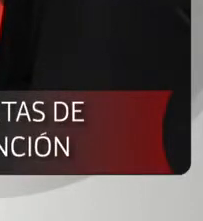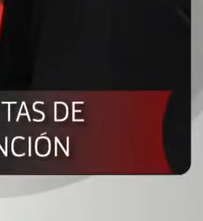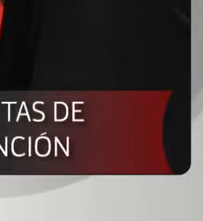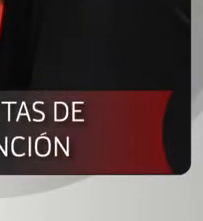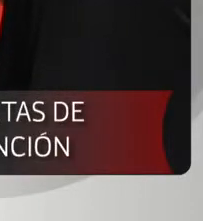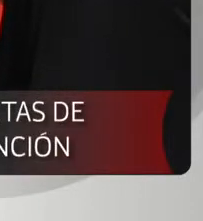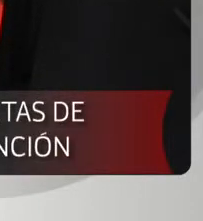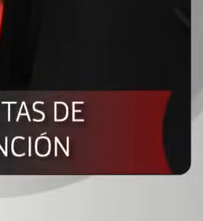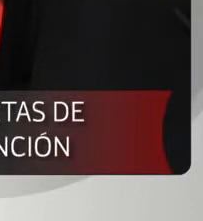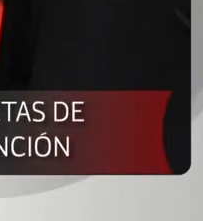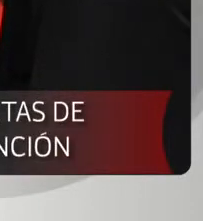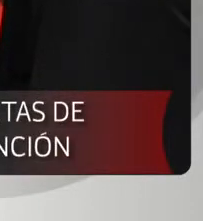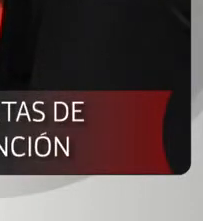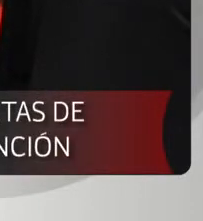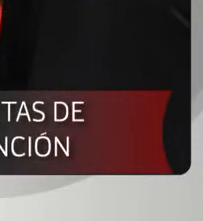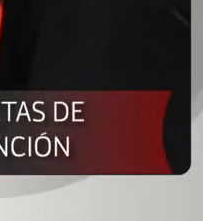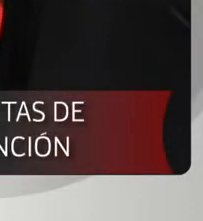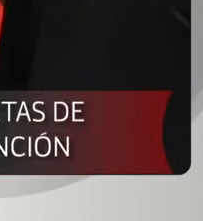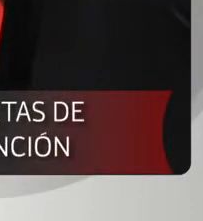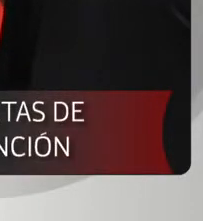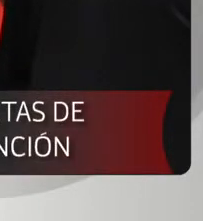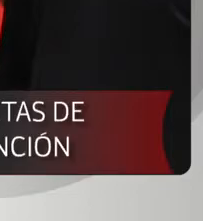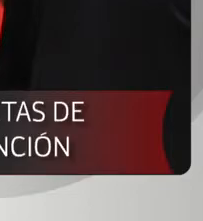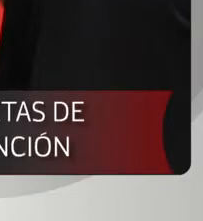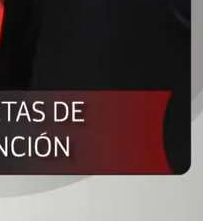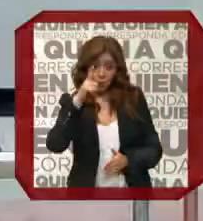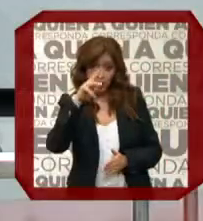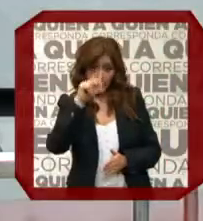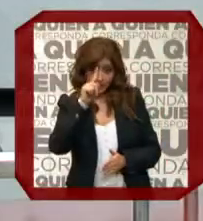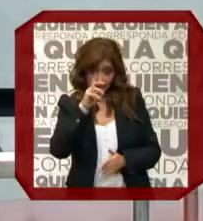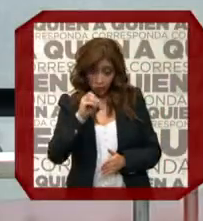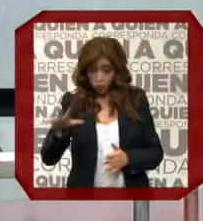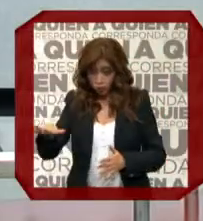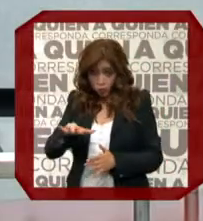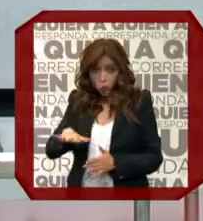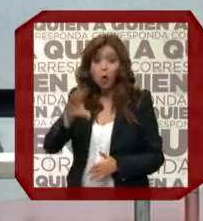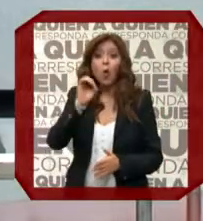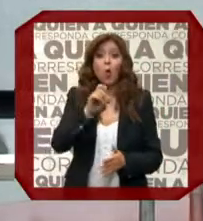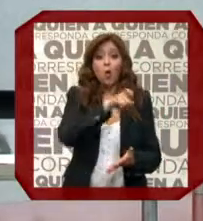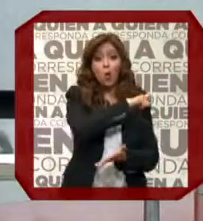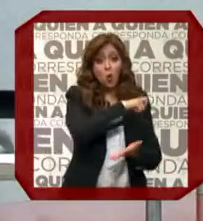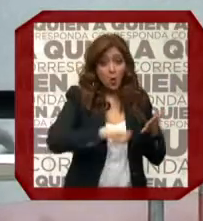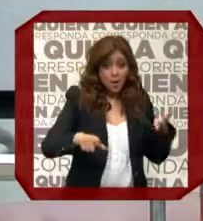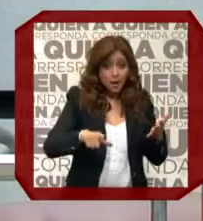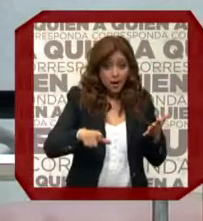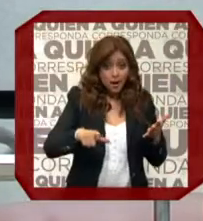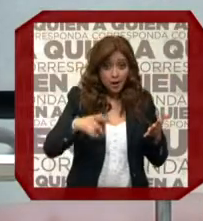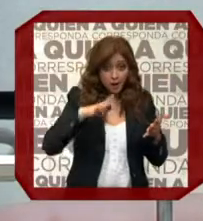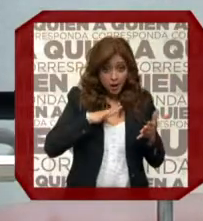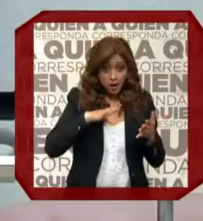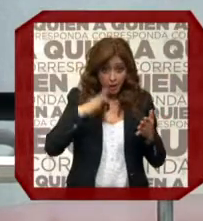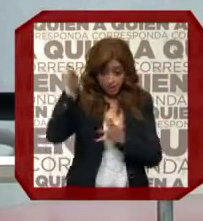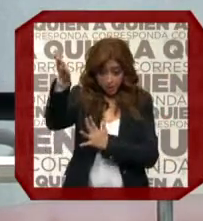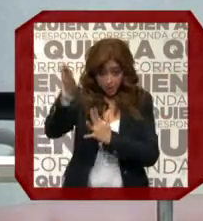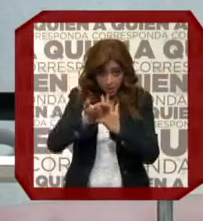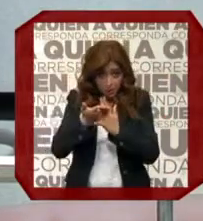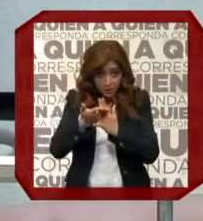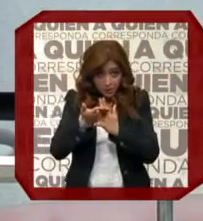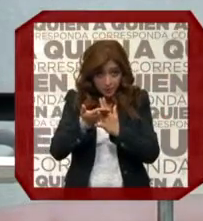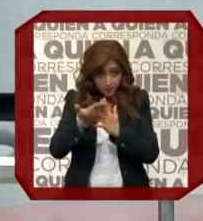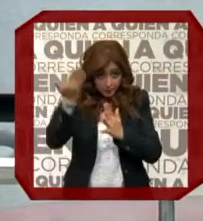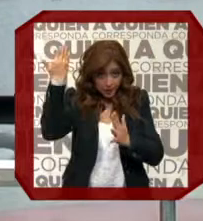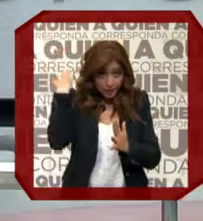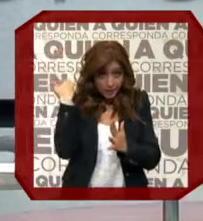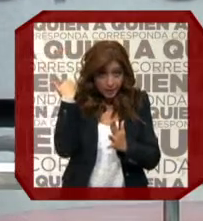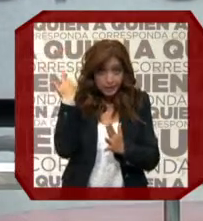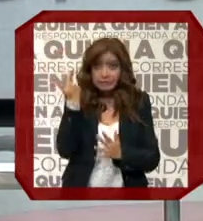es que si tiene regularizado el espacio, si lo comprado ya está dividido, si se hizo la división